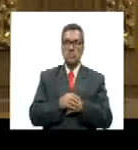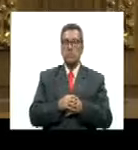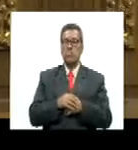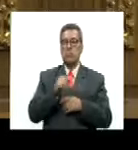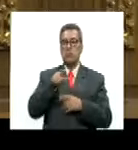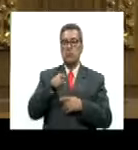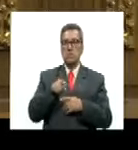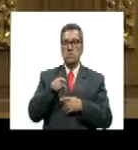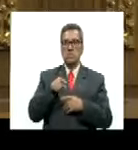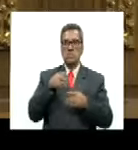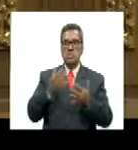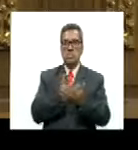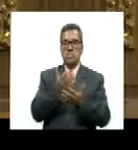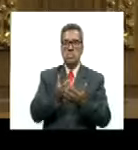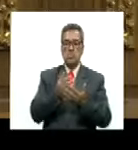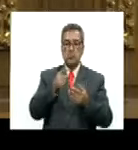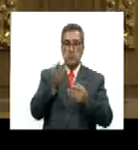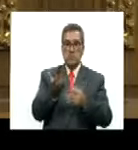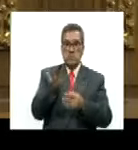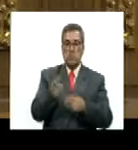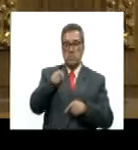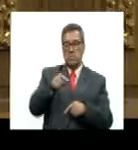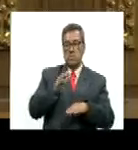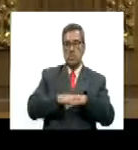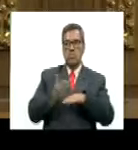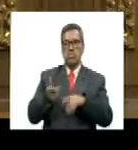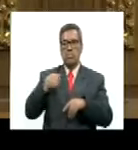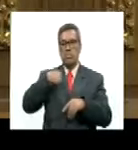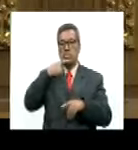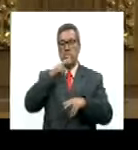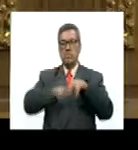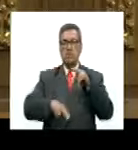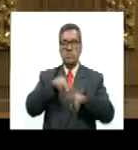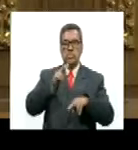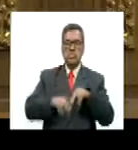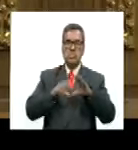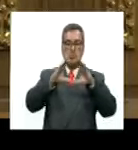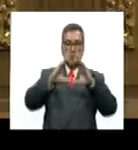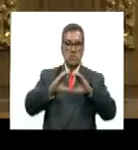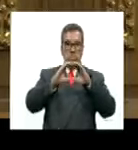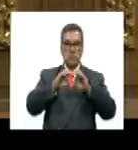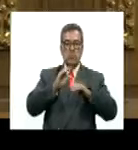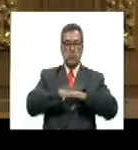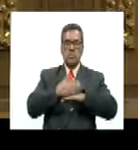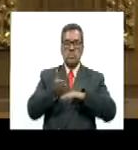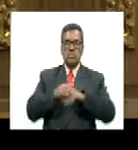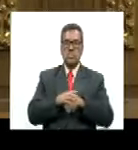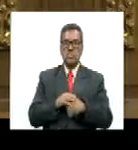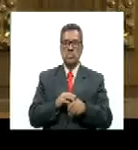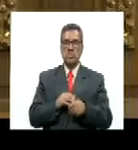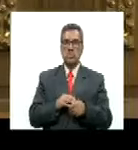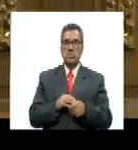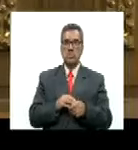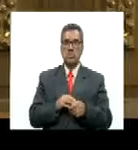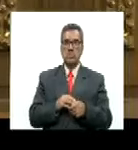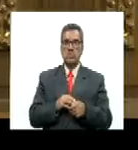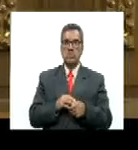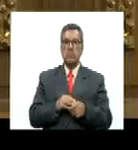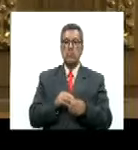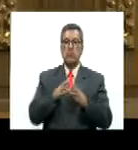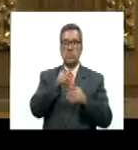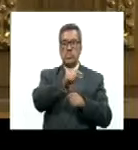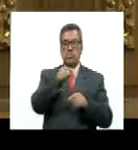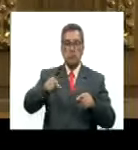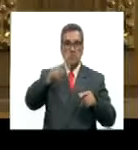Entonces, la receta hace efervescencia. No porque estoy armando una hamburguesa, sino porque La gente,